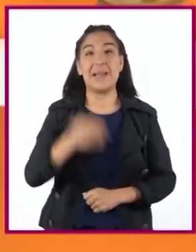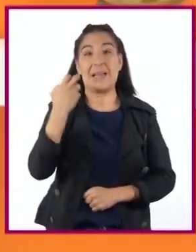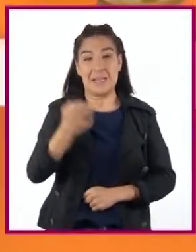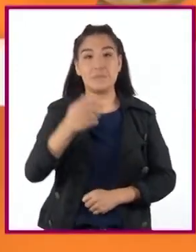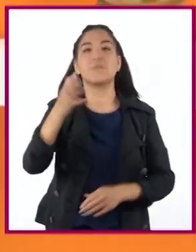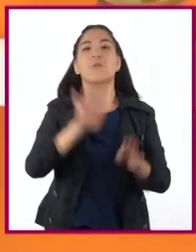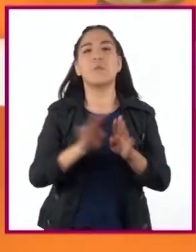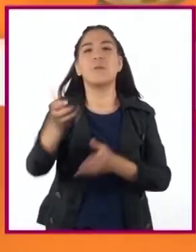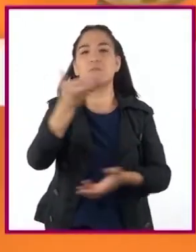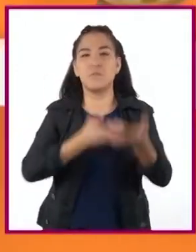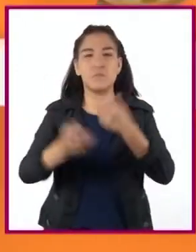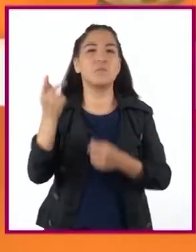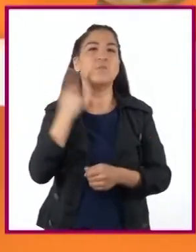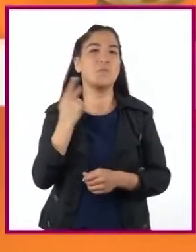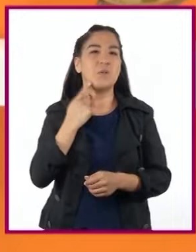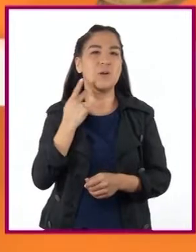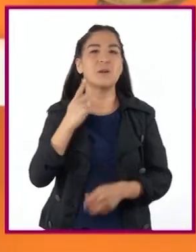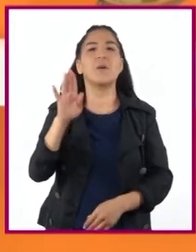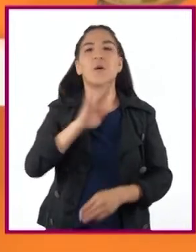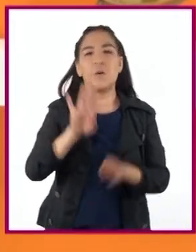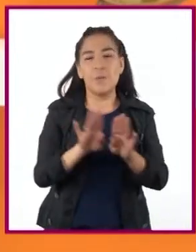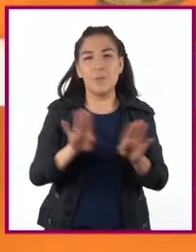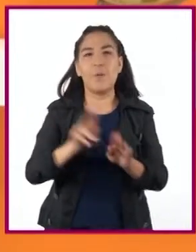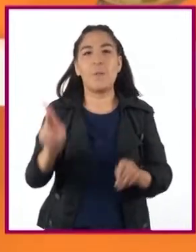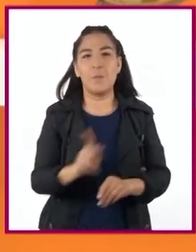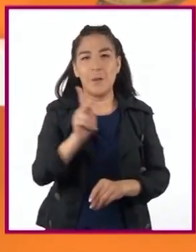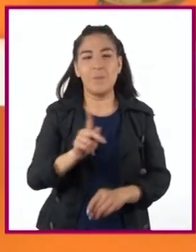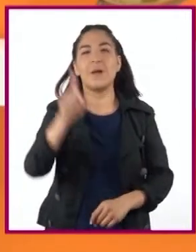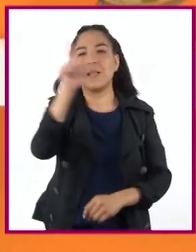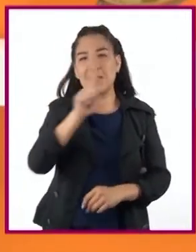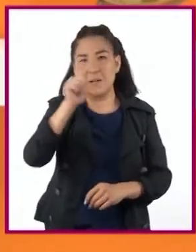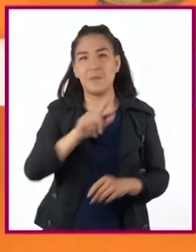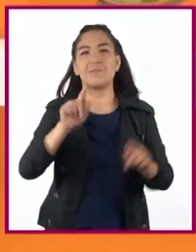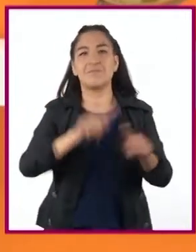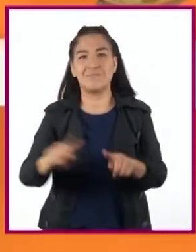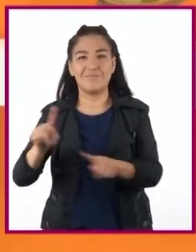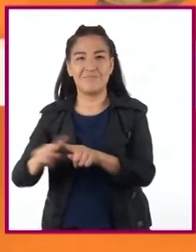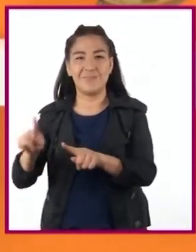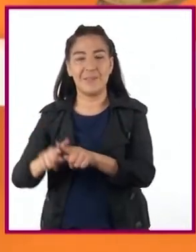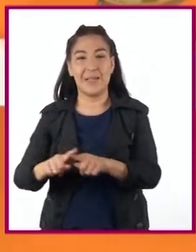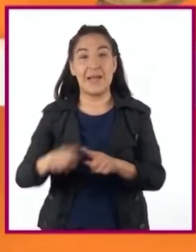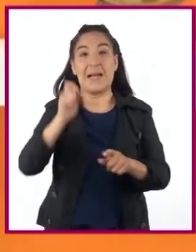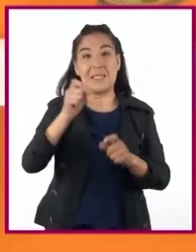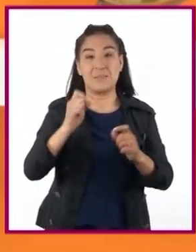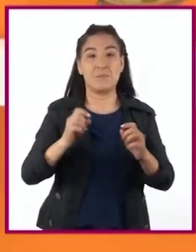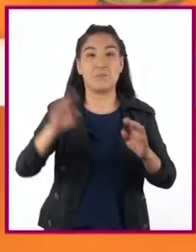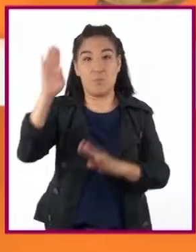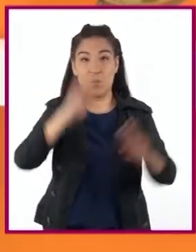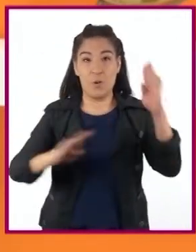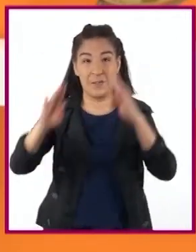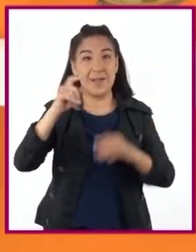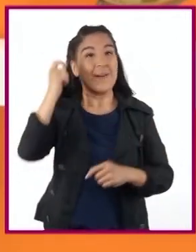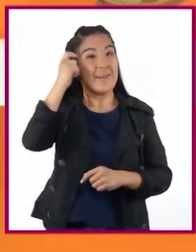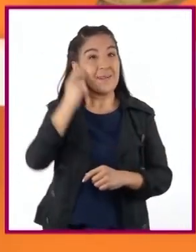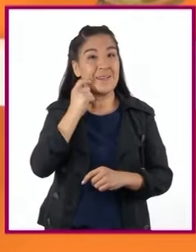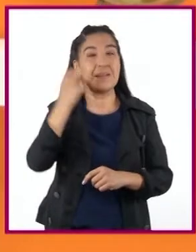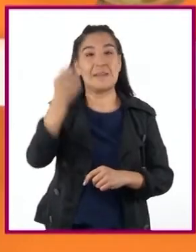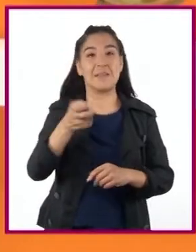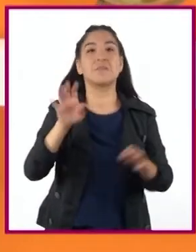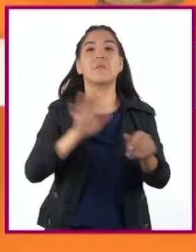organizaciones políticas que englobaban pueblos de lenguas y cultos diferenciados. En la montaña de Guerrero, el señorío